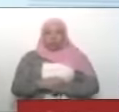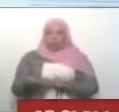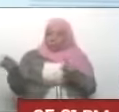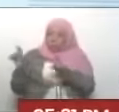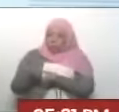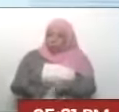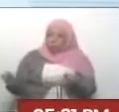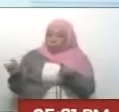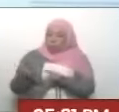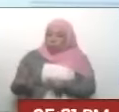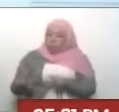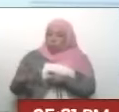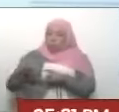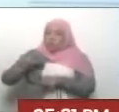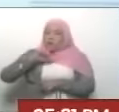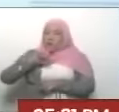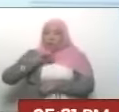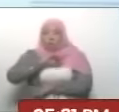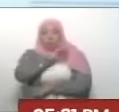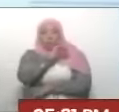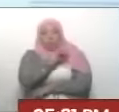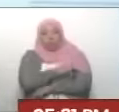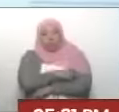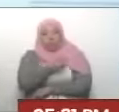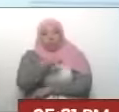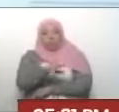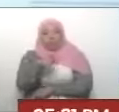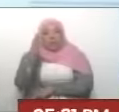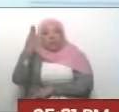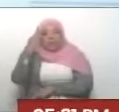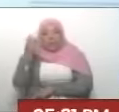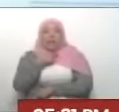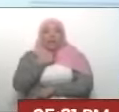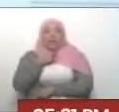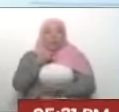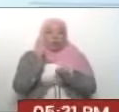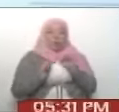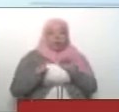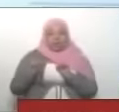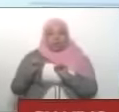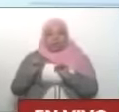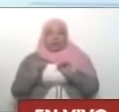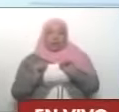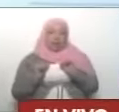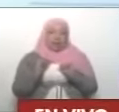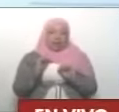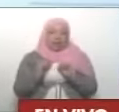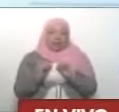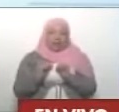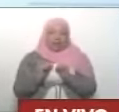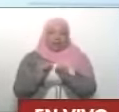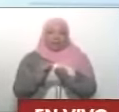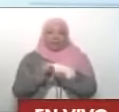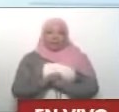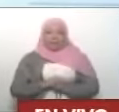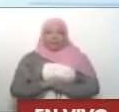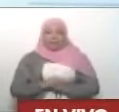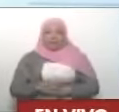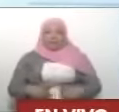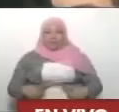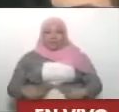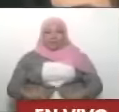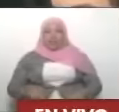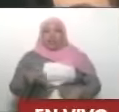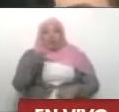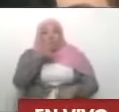formado, forjado, salsero. Yo creo que Alexi, siempre le he contado a